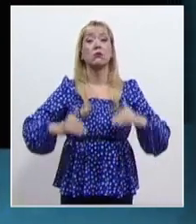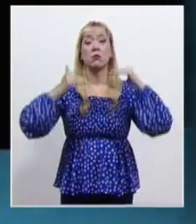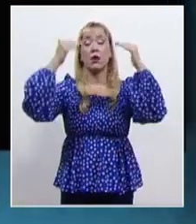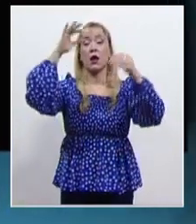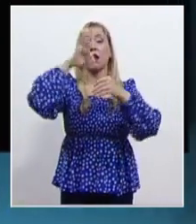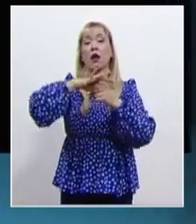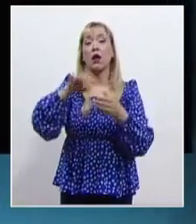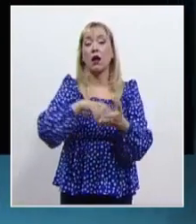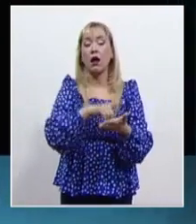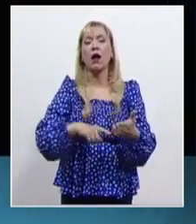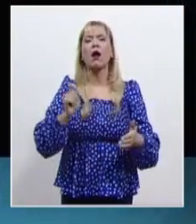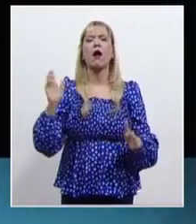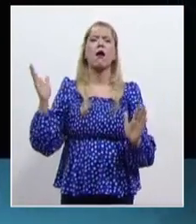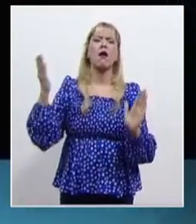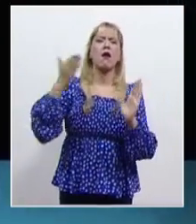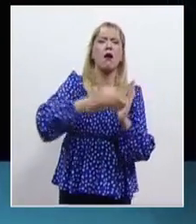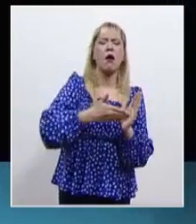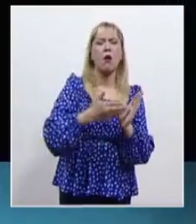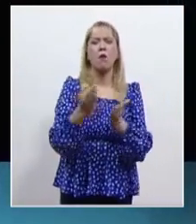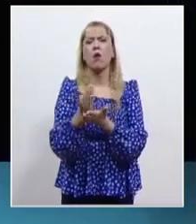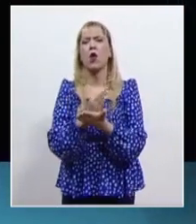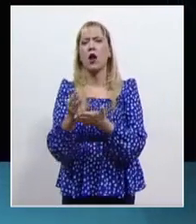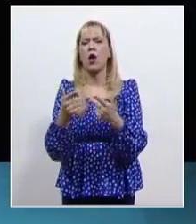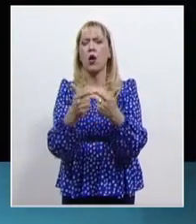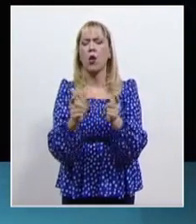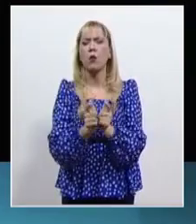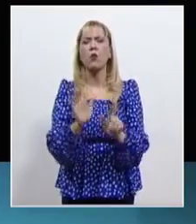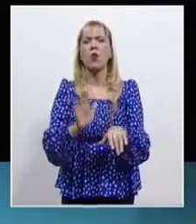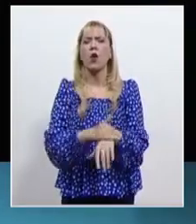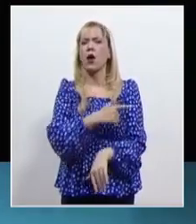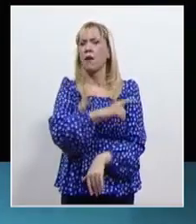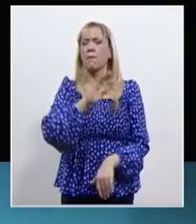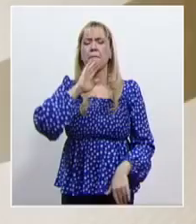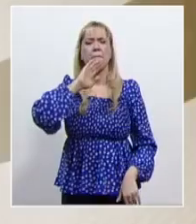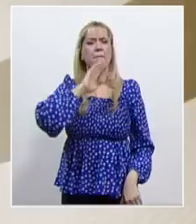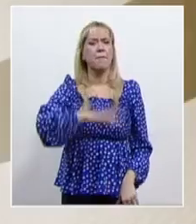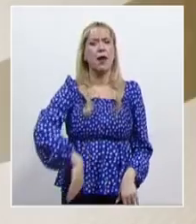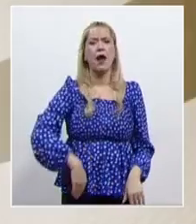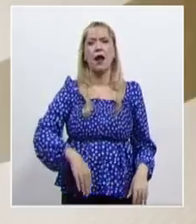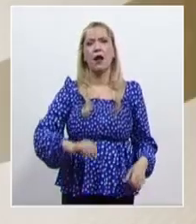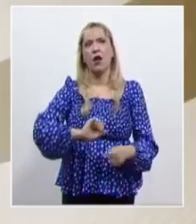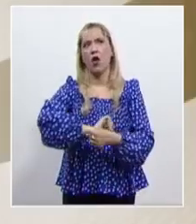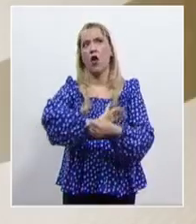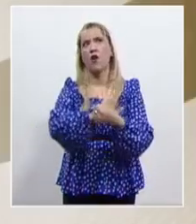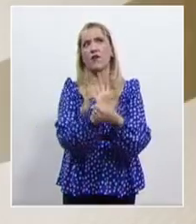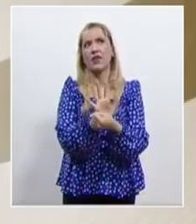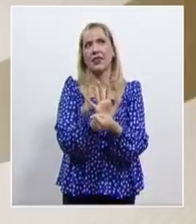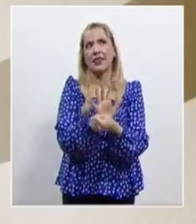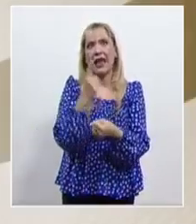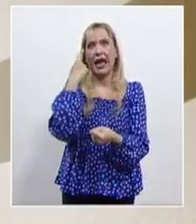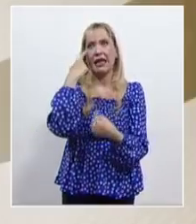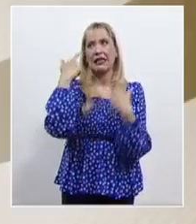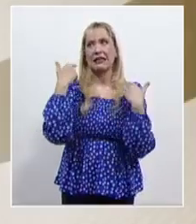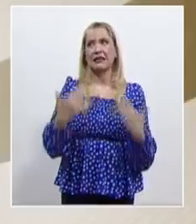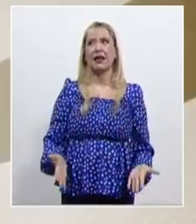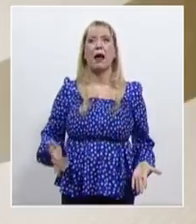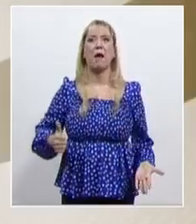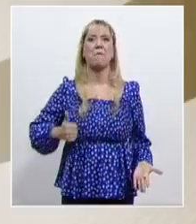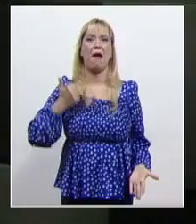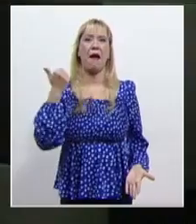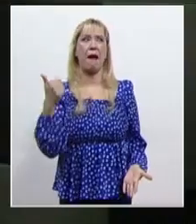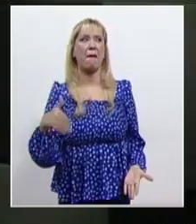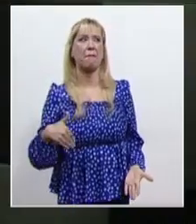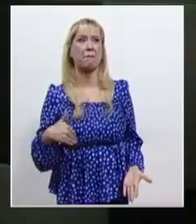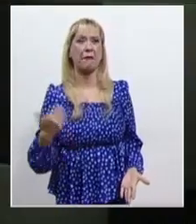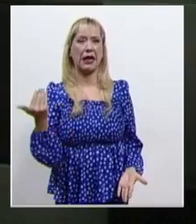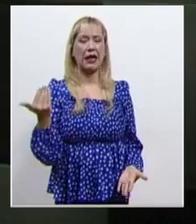Electoral con la que sancionó al partido Morena por lucrar políticamente con la emergencia sanitaria por COVID-19. Lo anterior, debido a